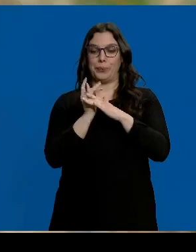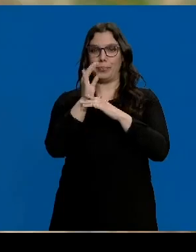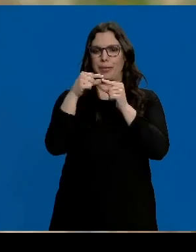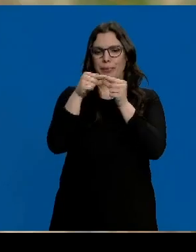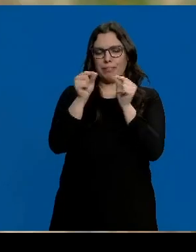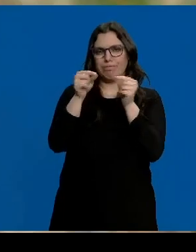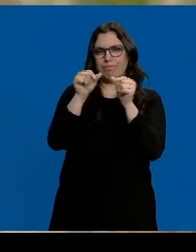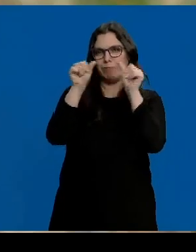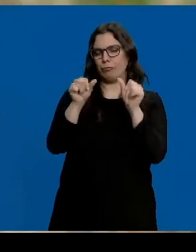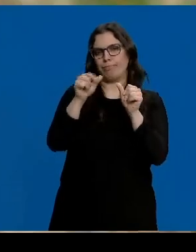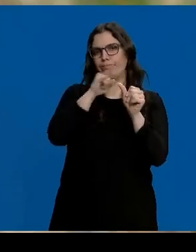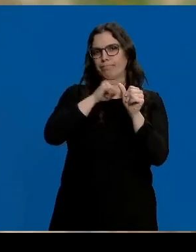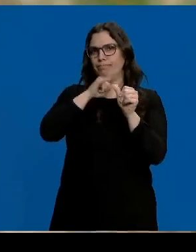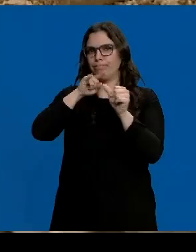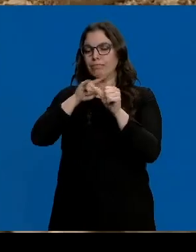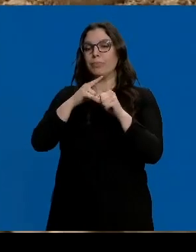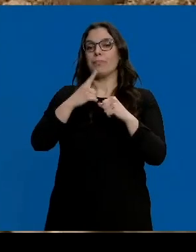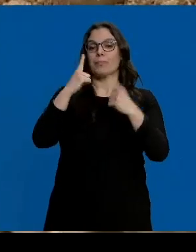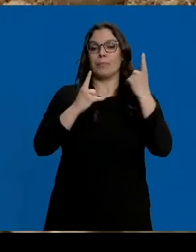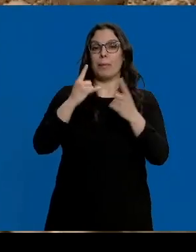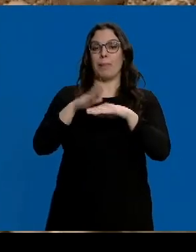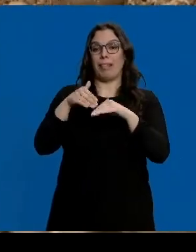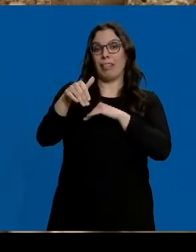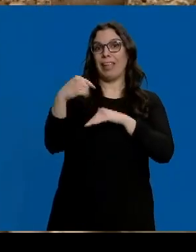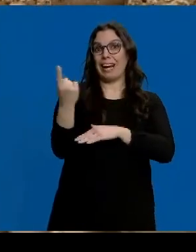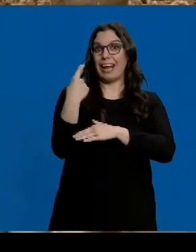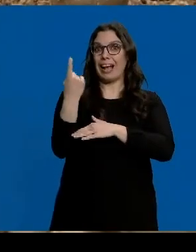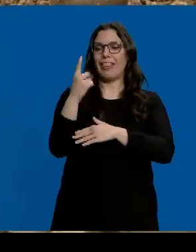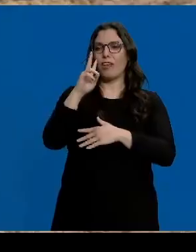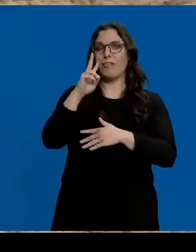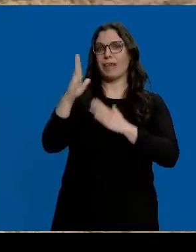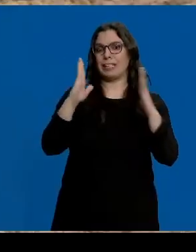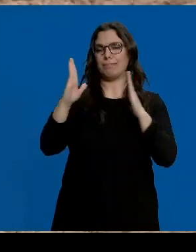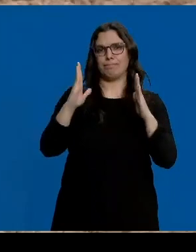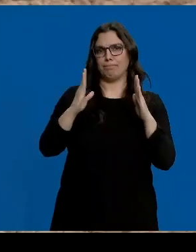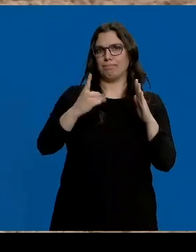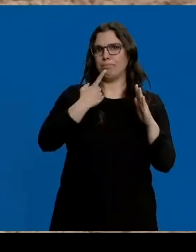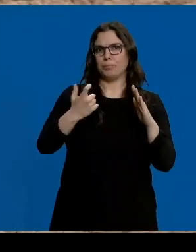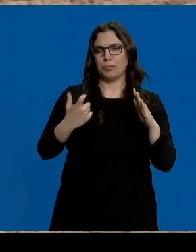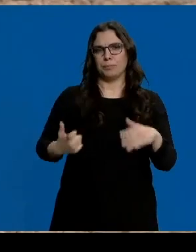grano, mientras los cultivadores de regadío ven con mucha incertidumbre la campaña.